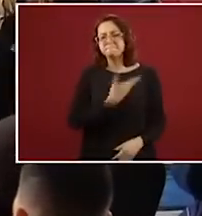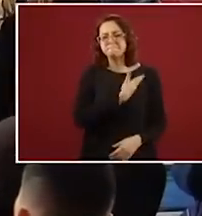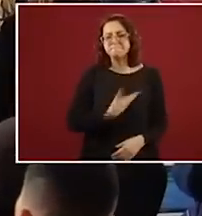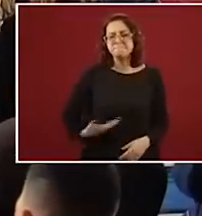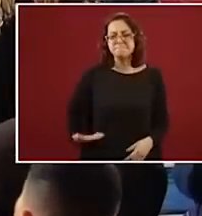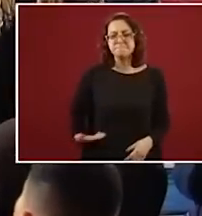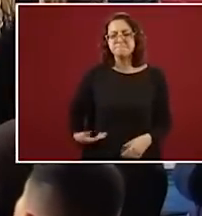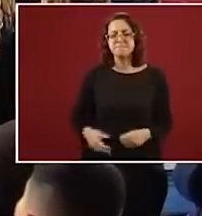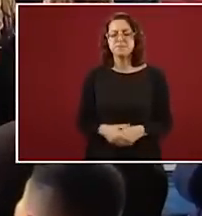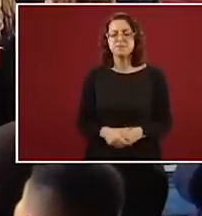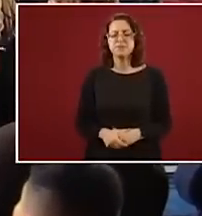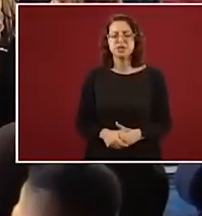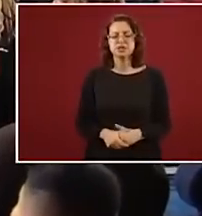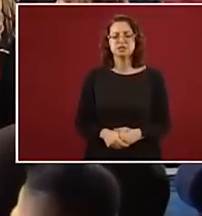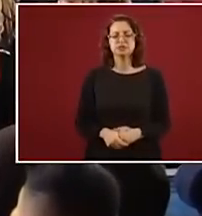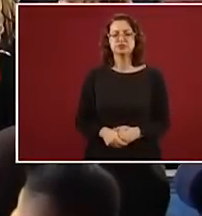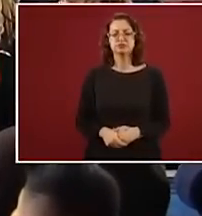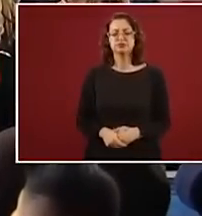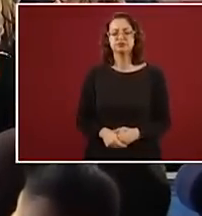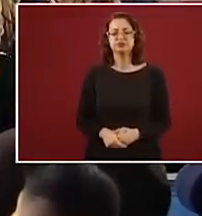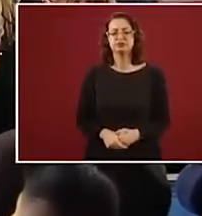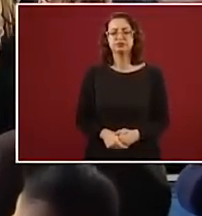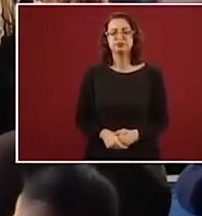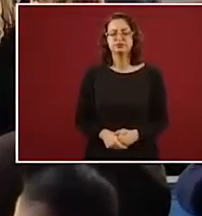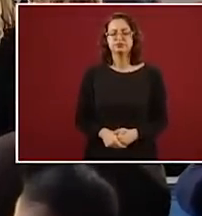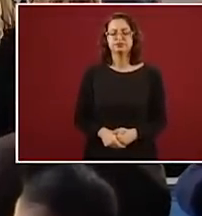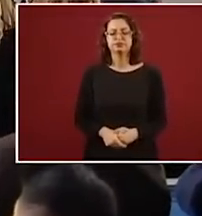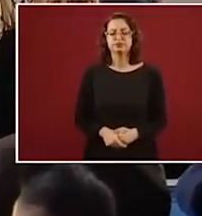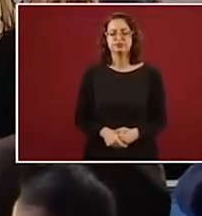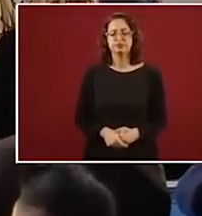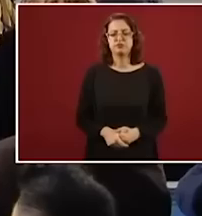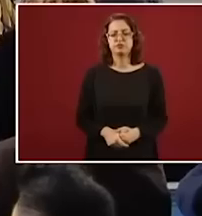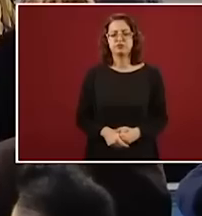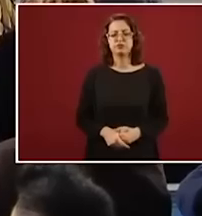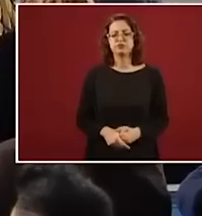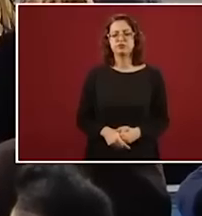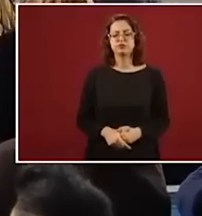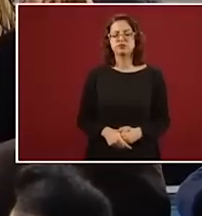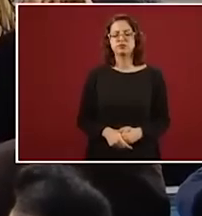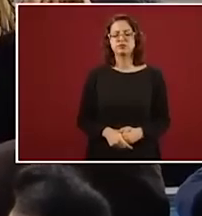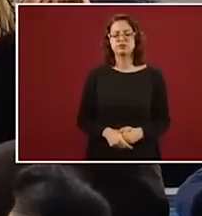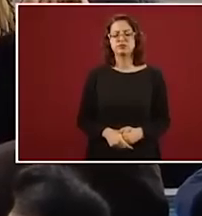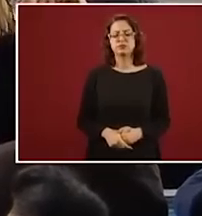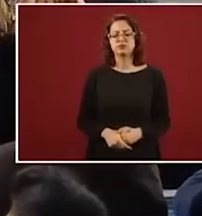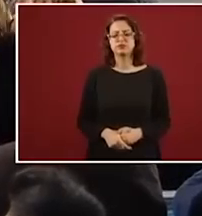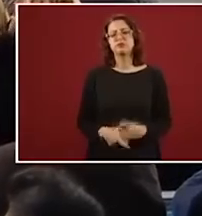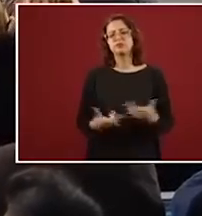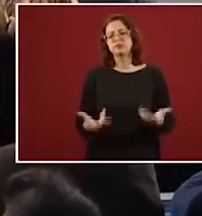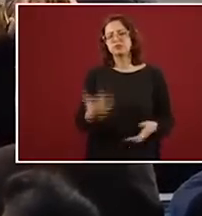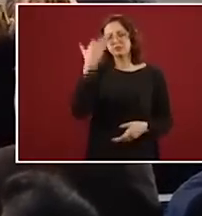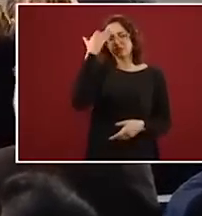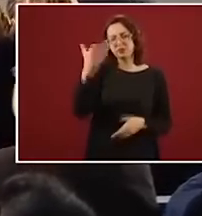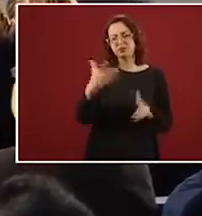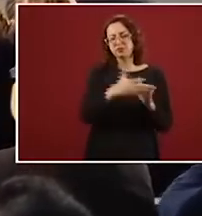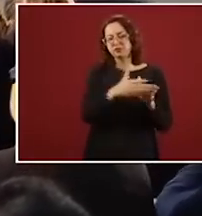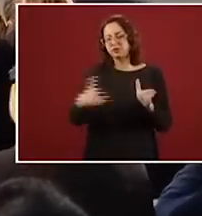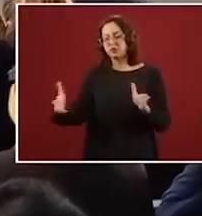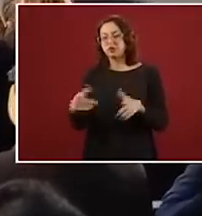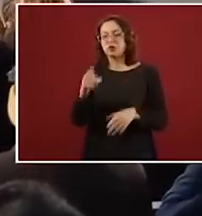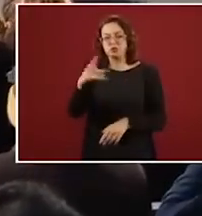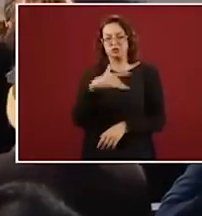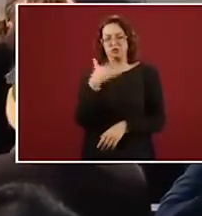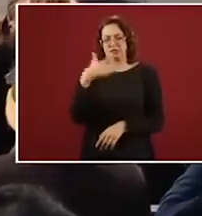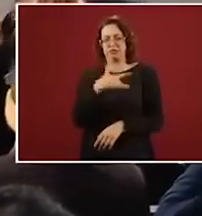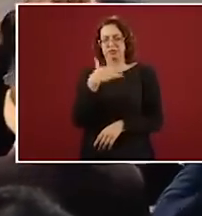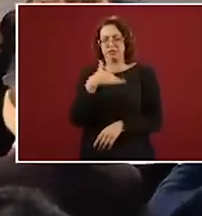usted mucho en cuenta el tiempo, su tiempo. ¿Va usted contra reloj? ¿Siente usted